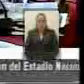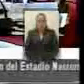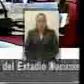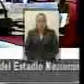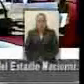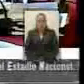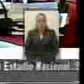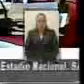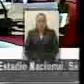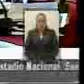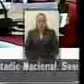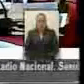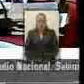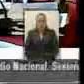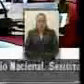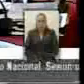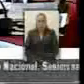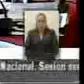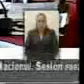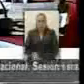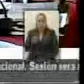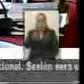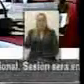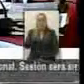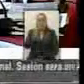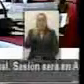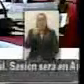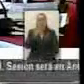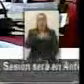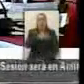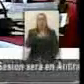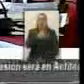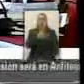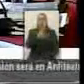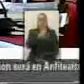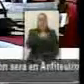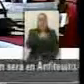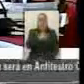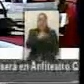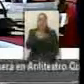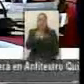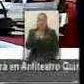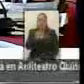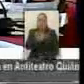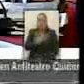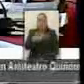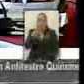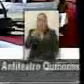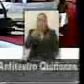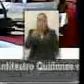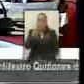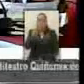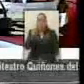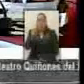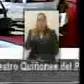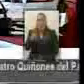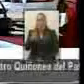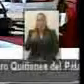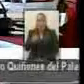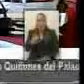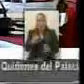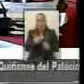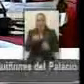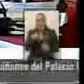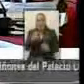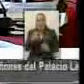Fonafe, el señor de Castillo ha sido primer ministro. Él era presidente de Fonafe. Fonafe estaba bajo la cartera